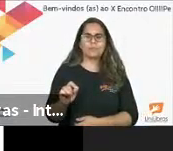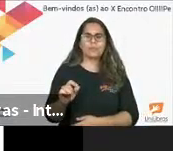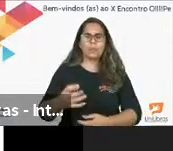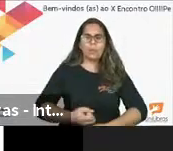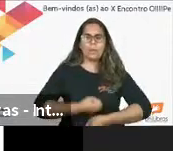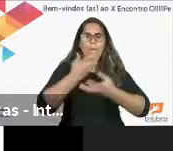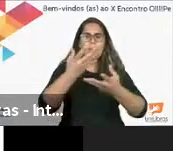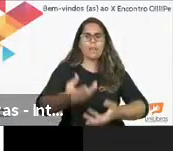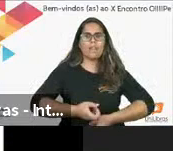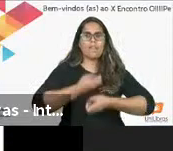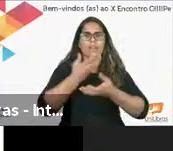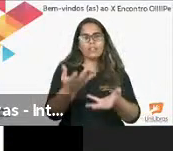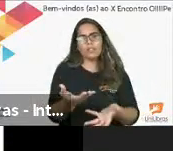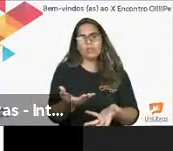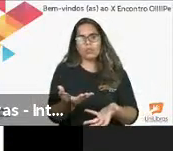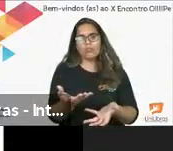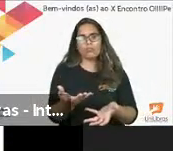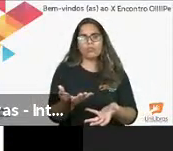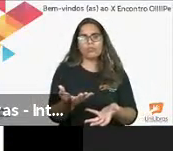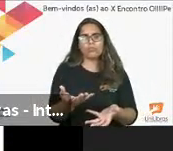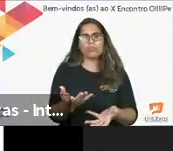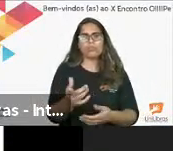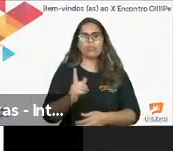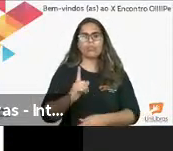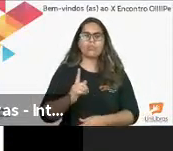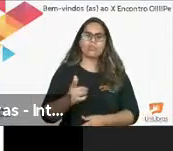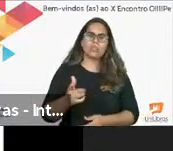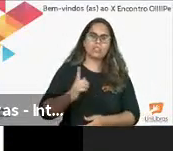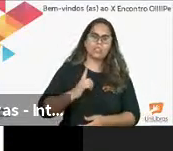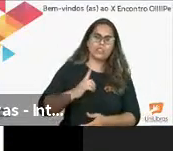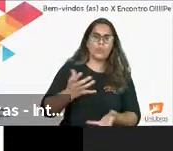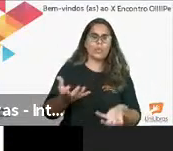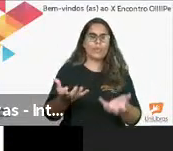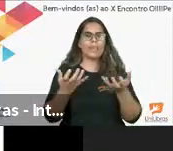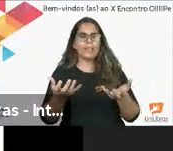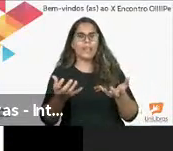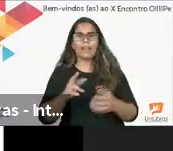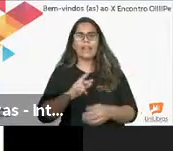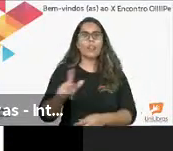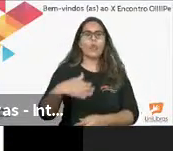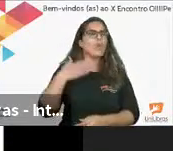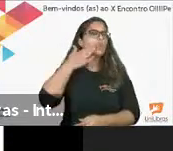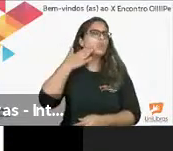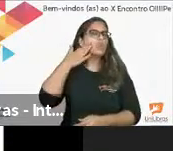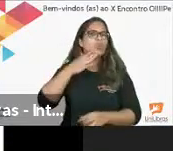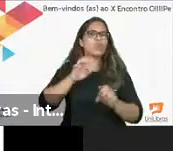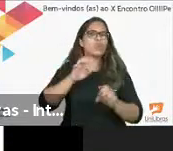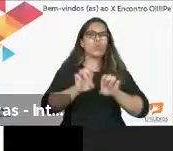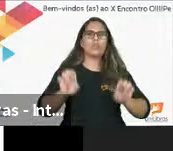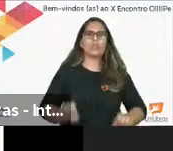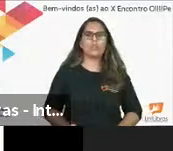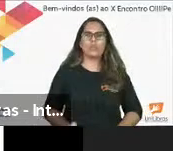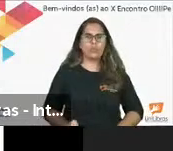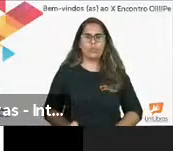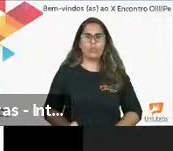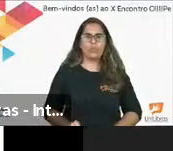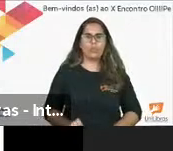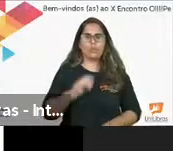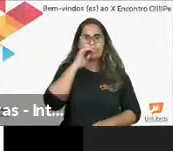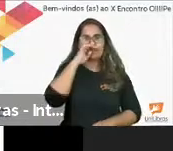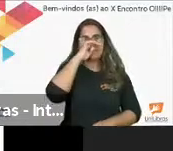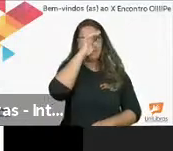manifestación de una voluntad o de un querer, no es un discurso ético, es una